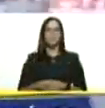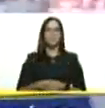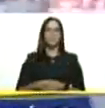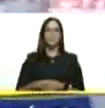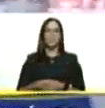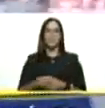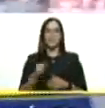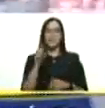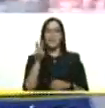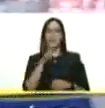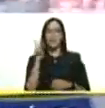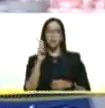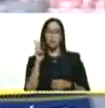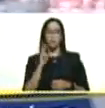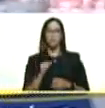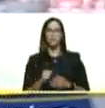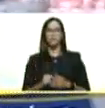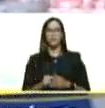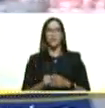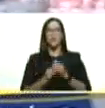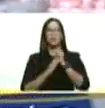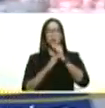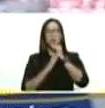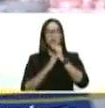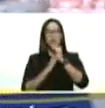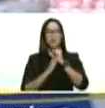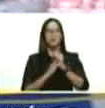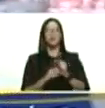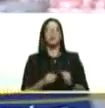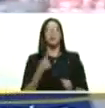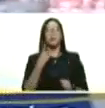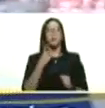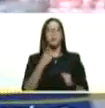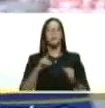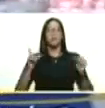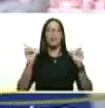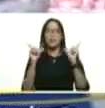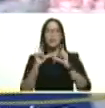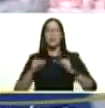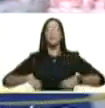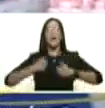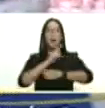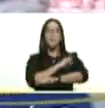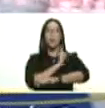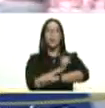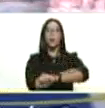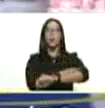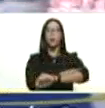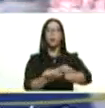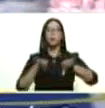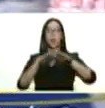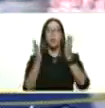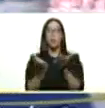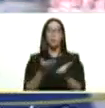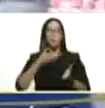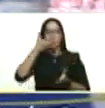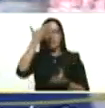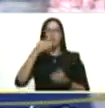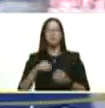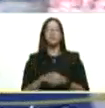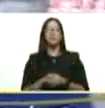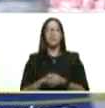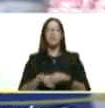Ellos dirigen uno de los medios de comunicación más poderosos de todo el mundo árabe, del mundo